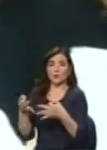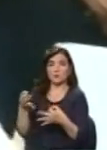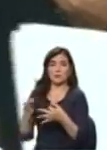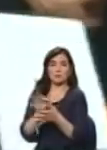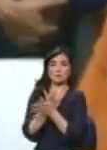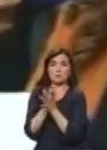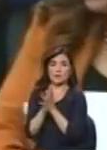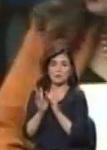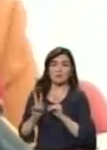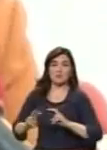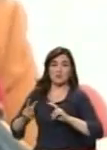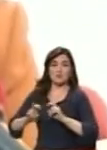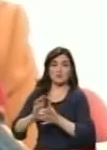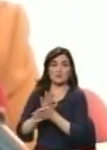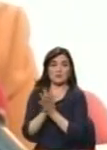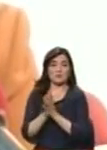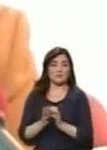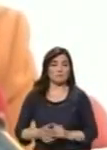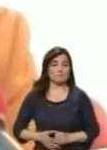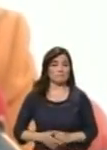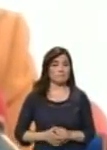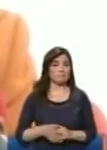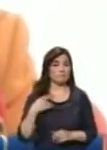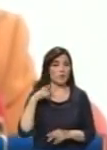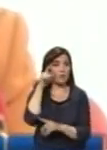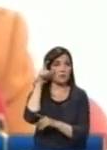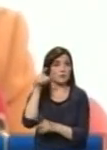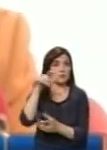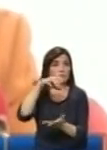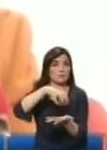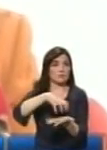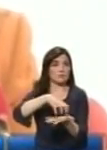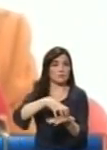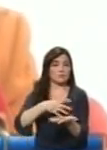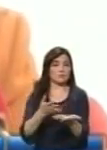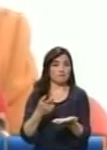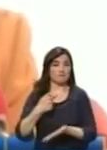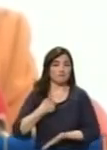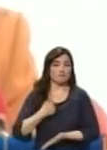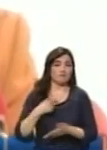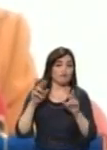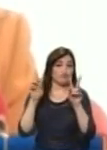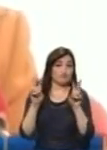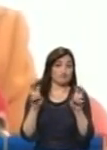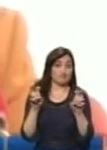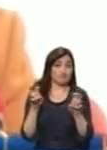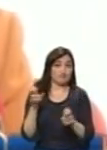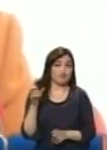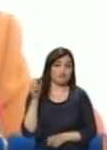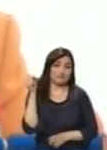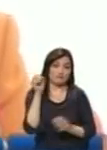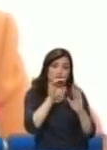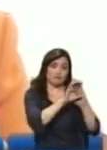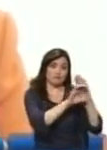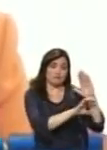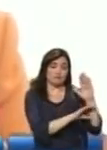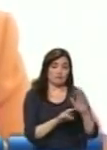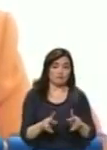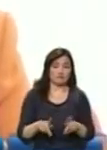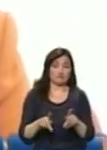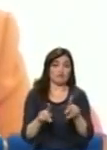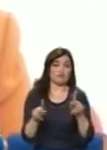porque no lo está investigando. En este caso, como fiscal provincial, estoy dentro de toda la facultad. La Constitución me